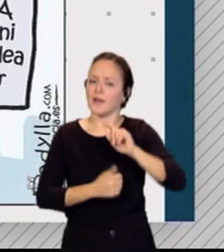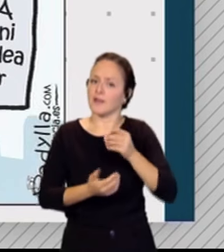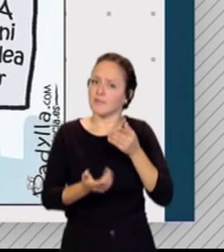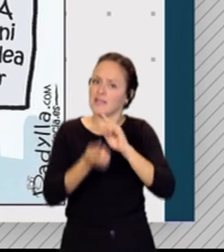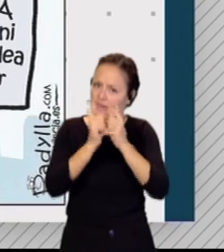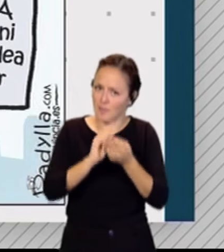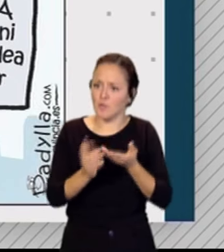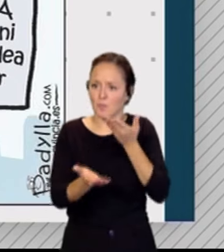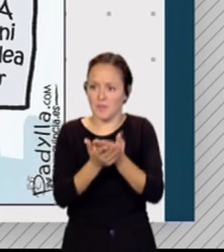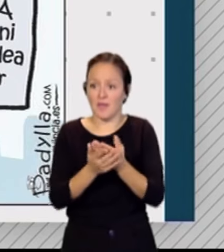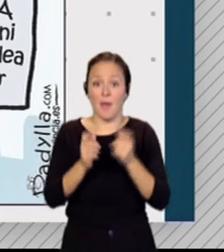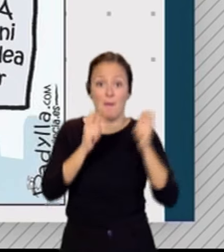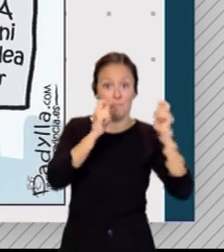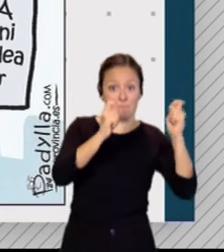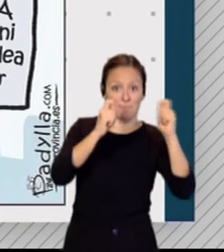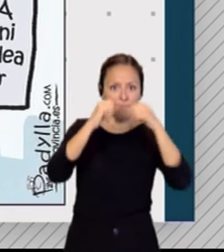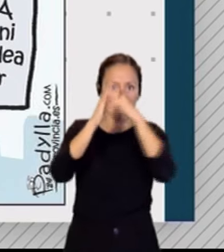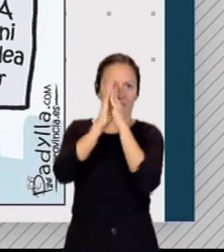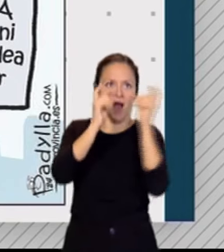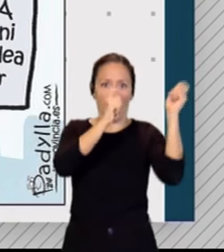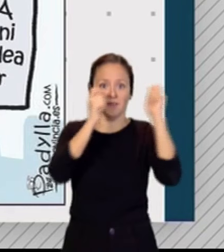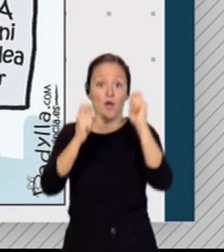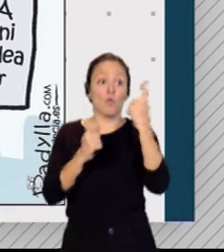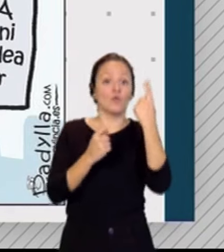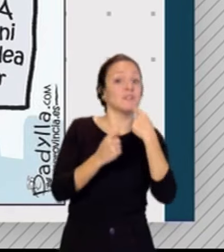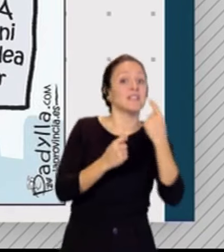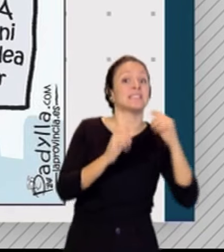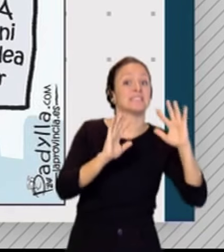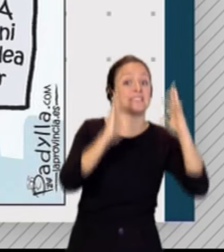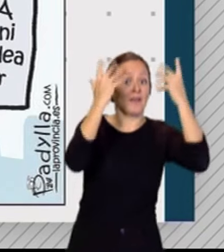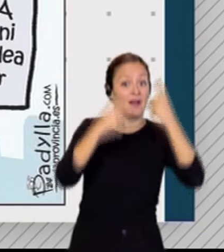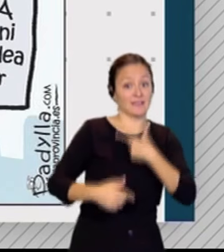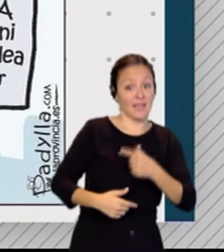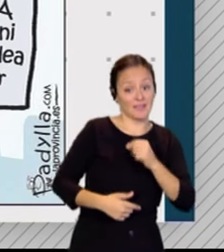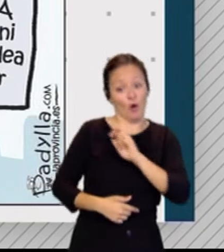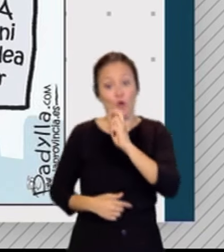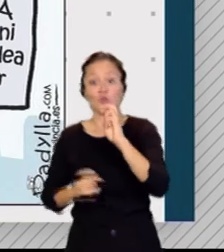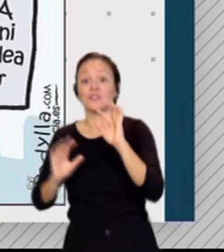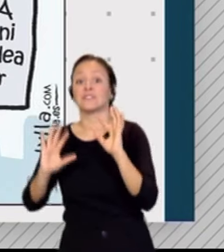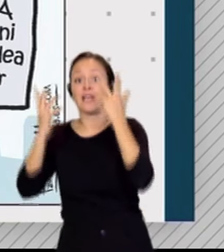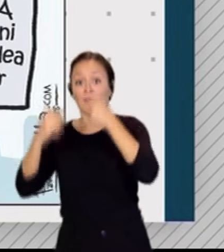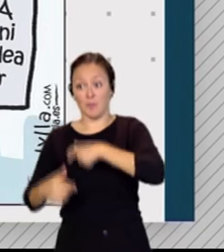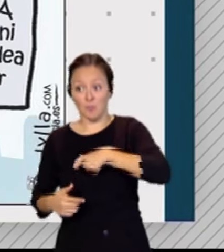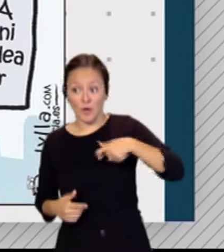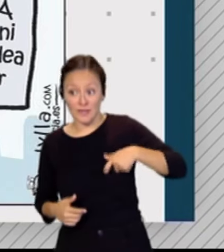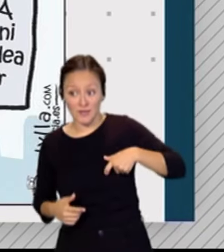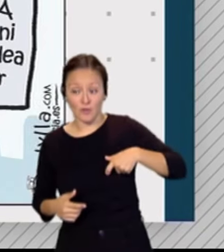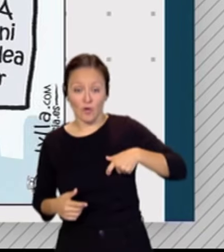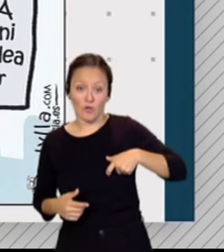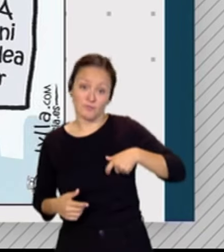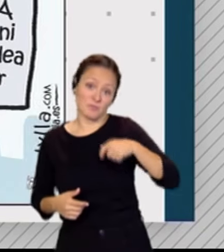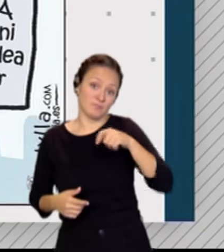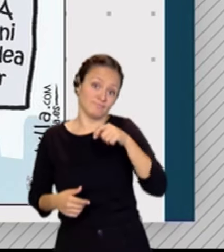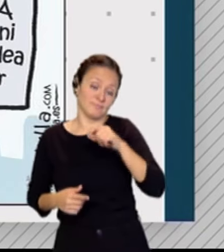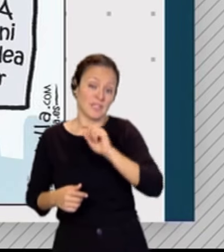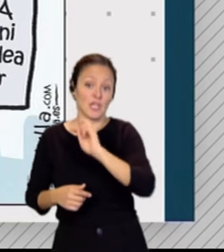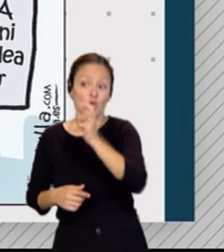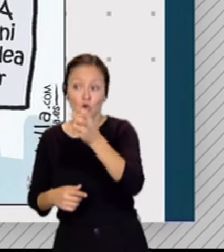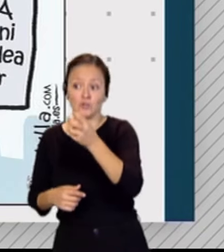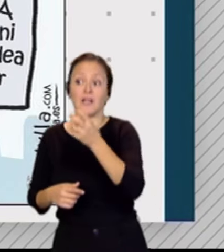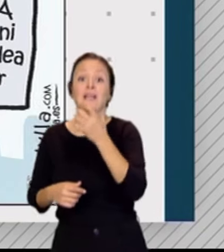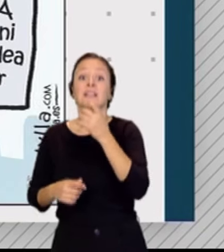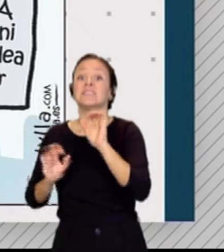pancartas en una pone salvar la tejita en otra salvar el puertito y en la última salvar a los políticos que tras el